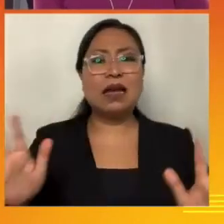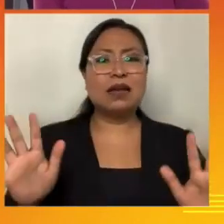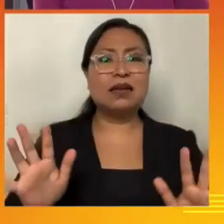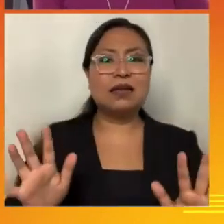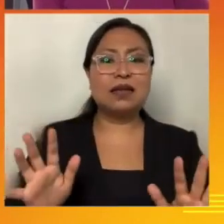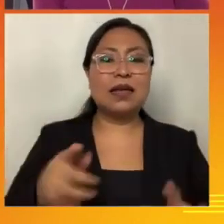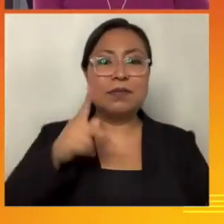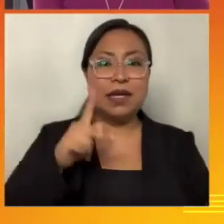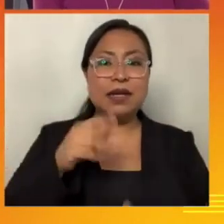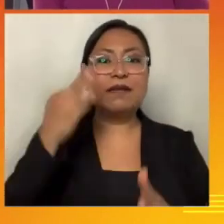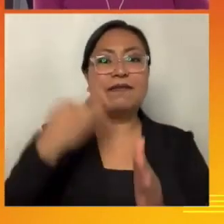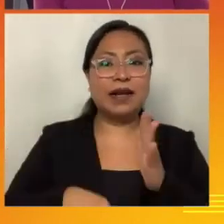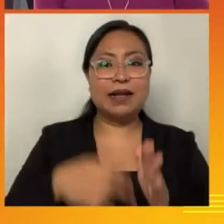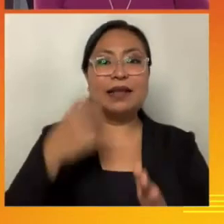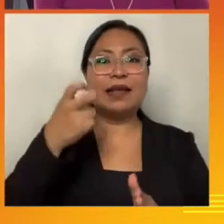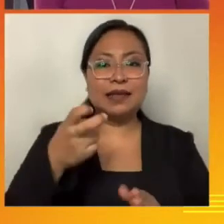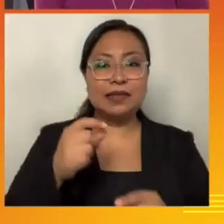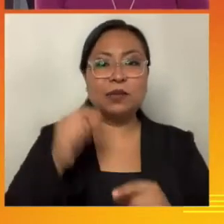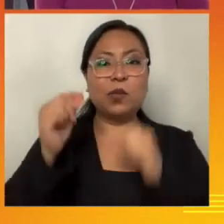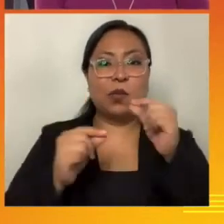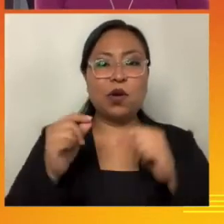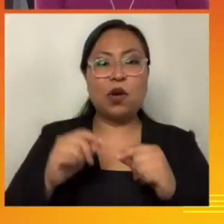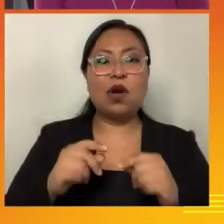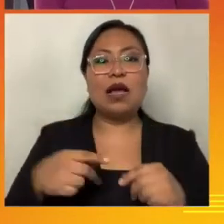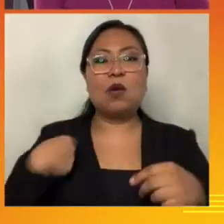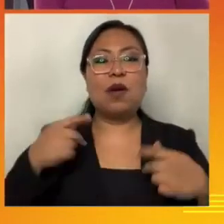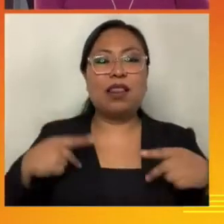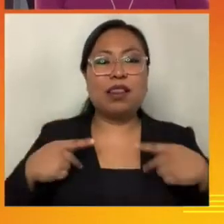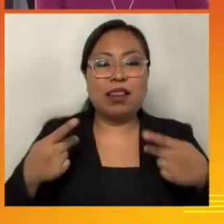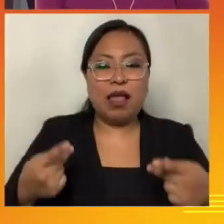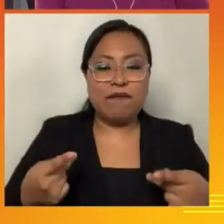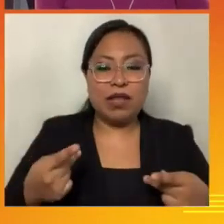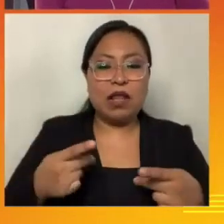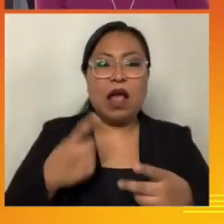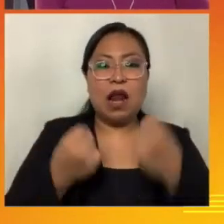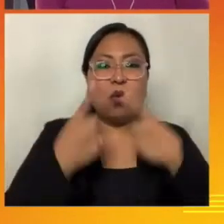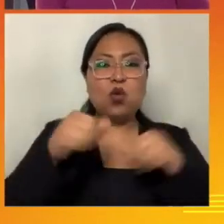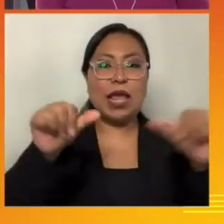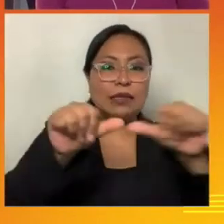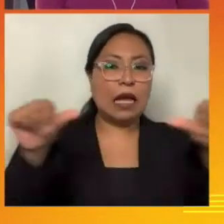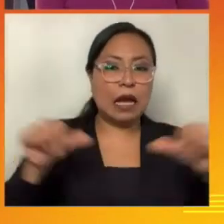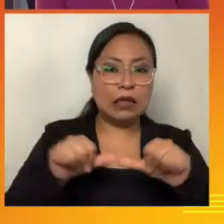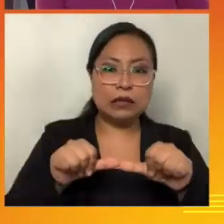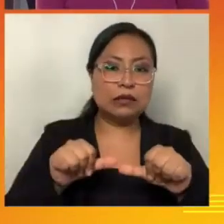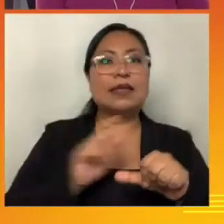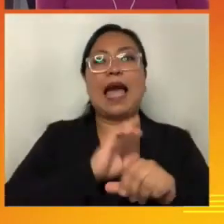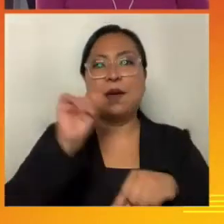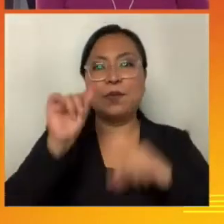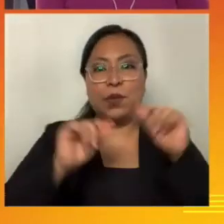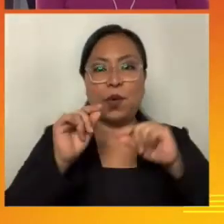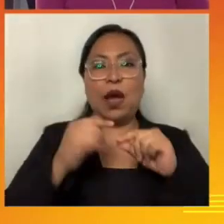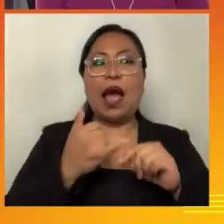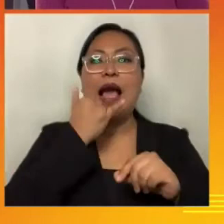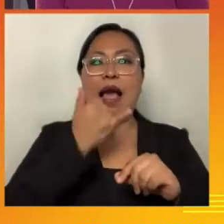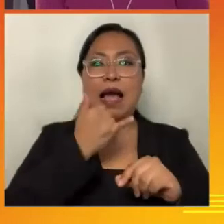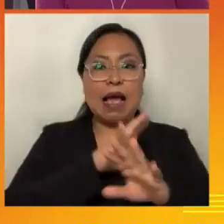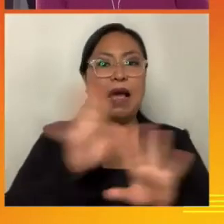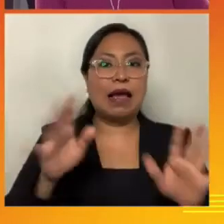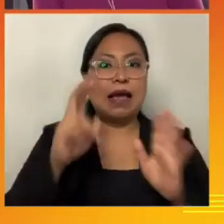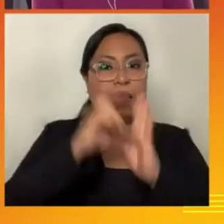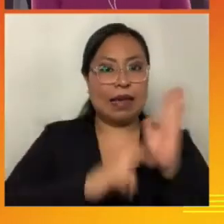efectividad tal vez tenemos ahí un poco de debilidad. Y por ello, creo que es importante comenzar